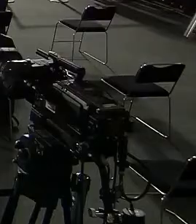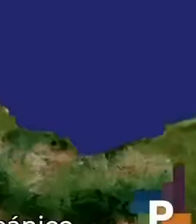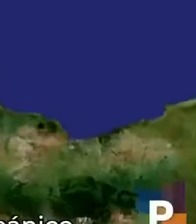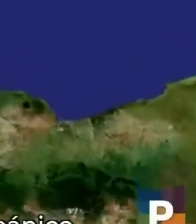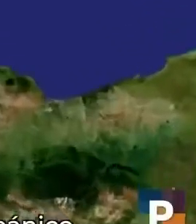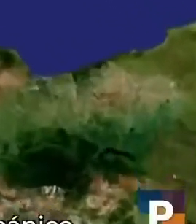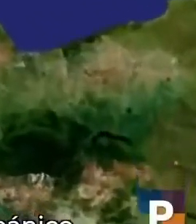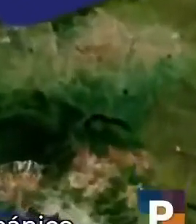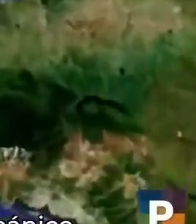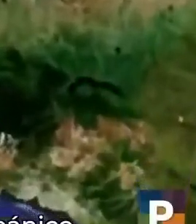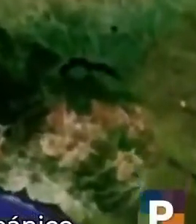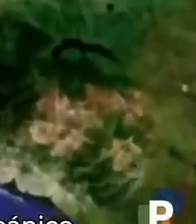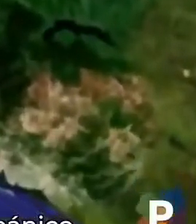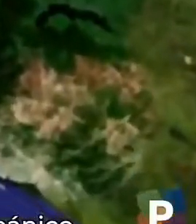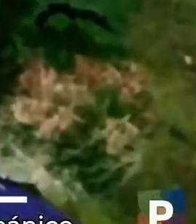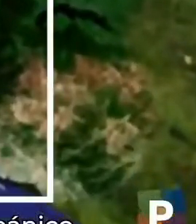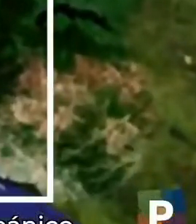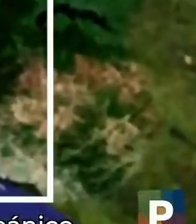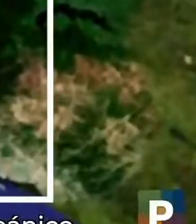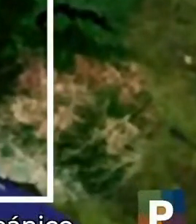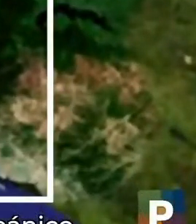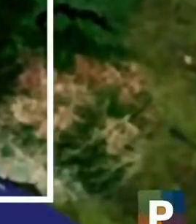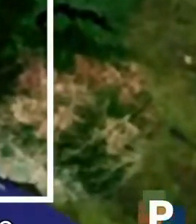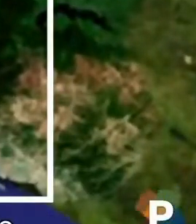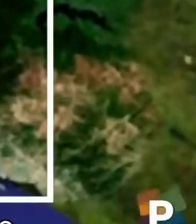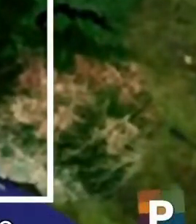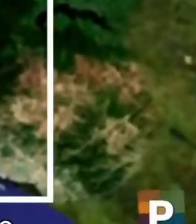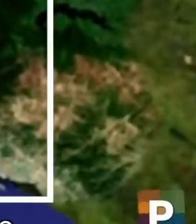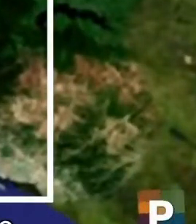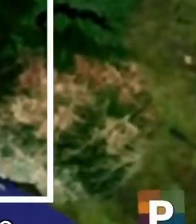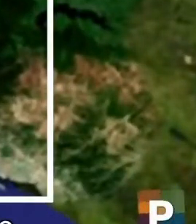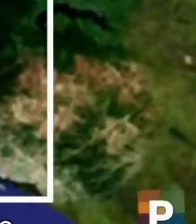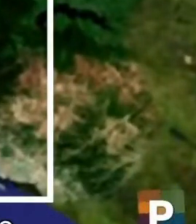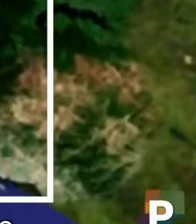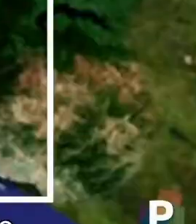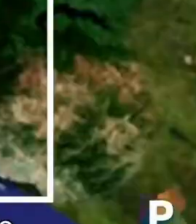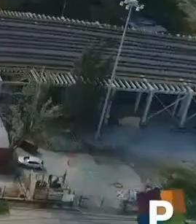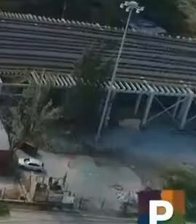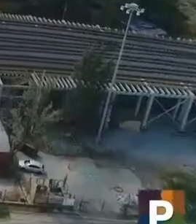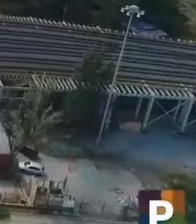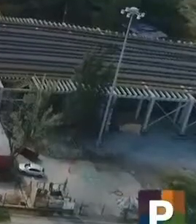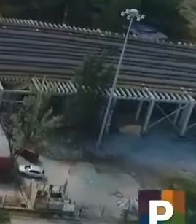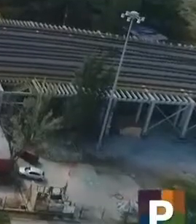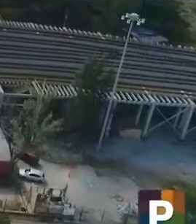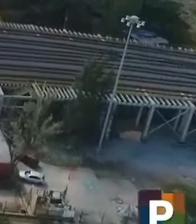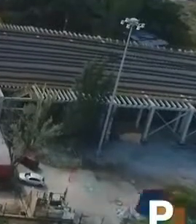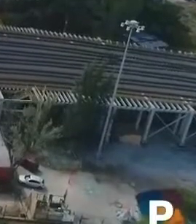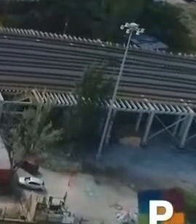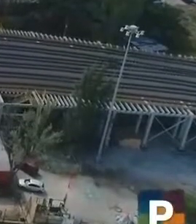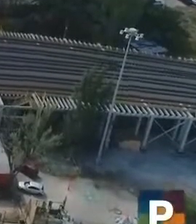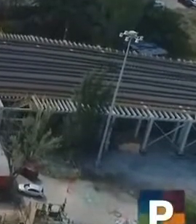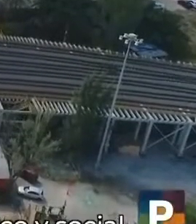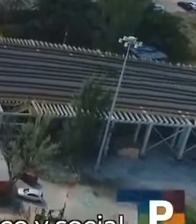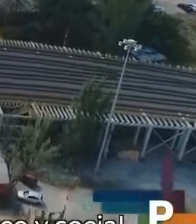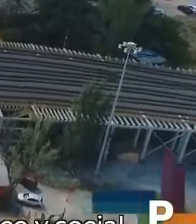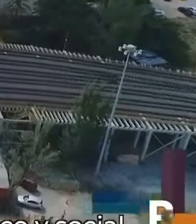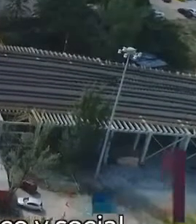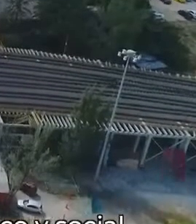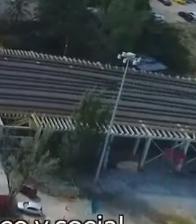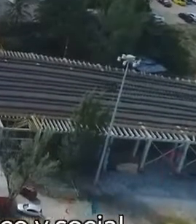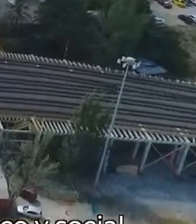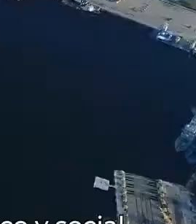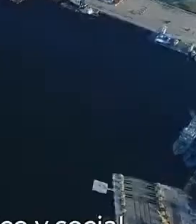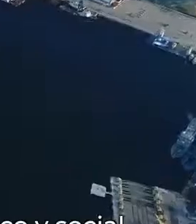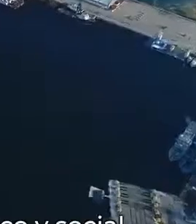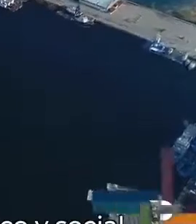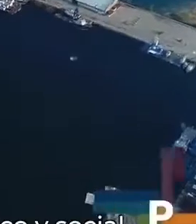La plataforma logística del Corredor Interoceánico es parte del Programa para el Desarrollo del Istmo de Tehuantepec, que busca el